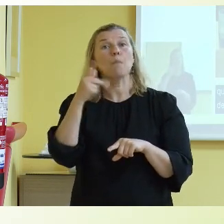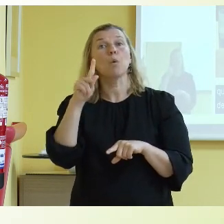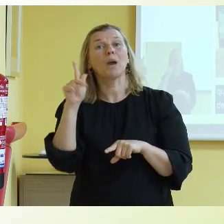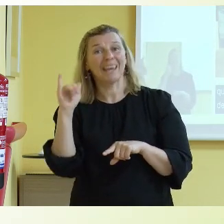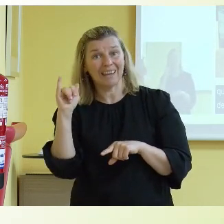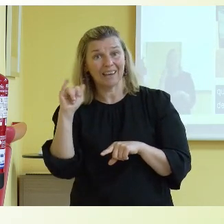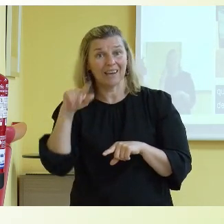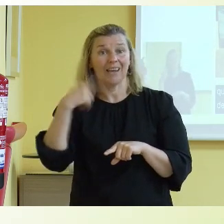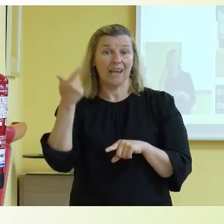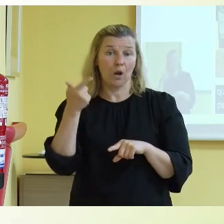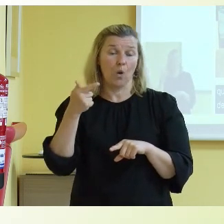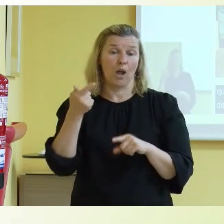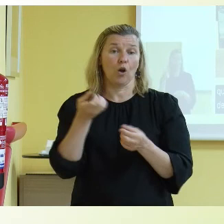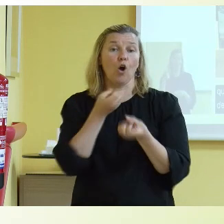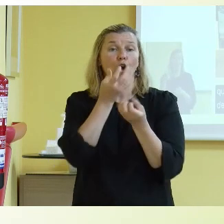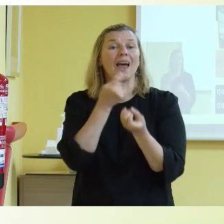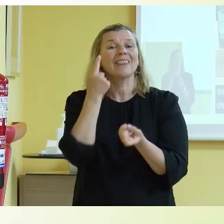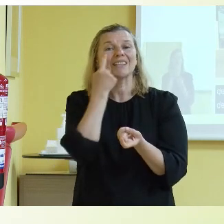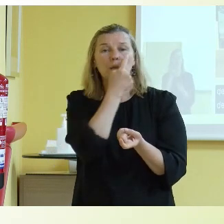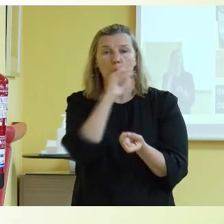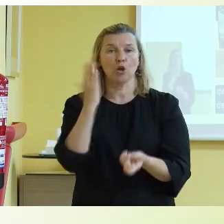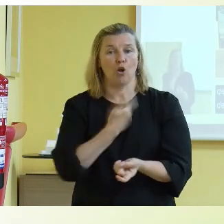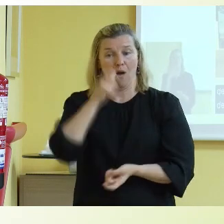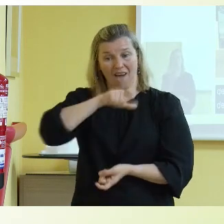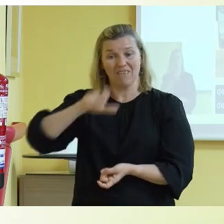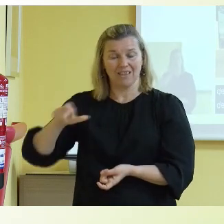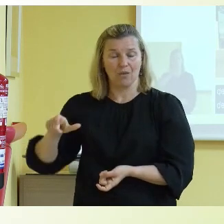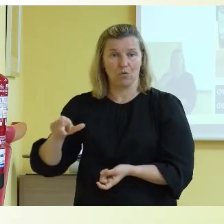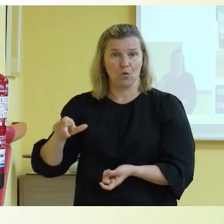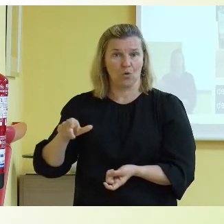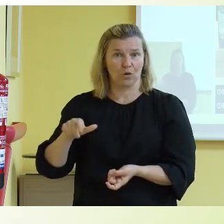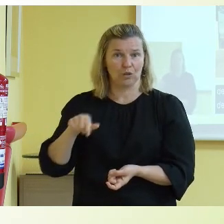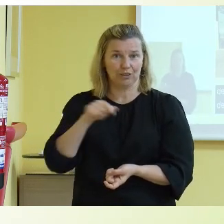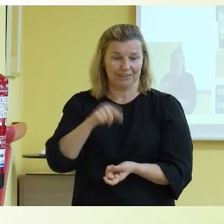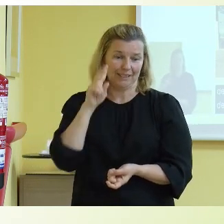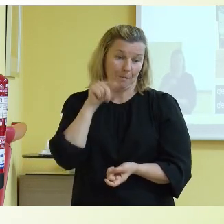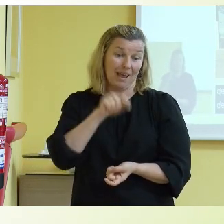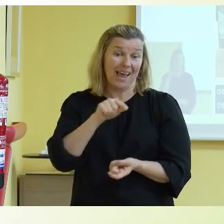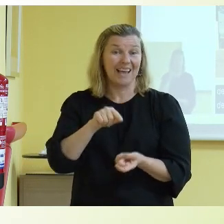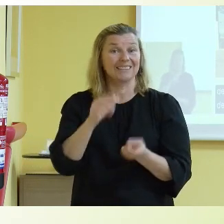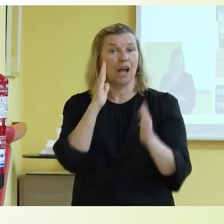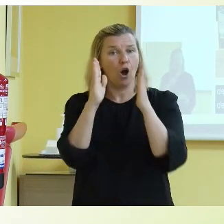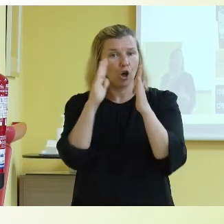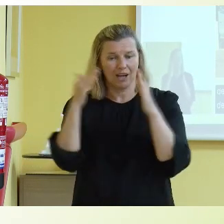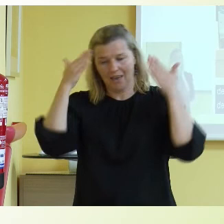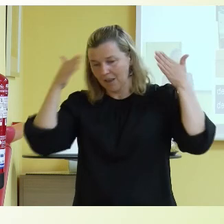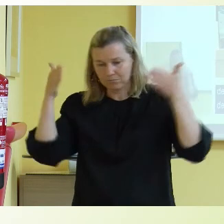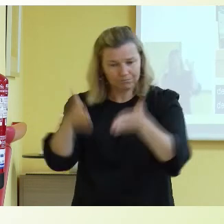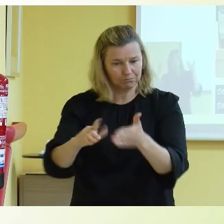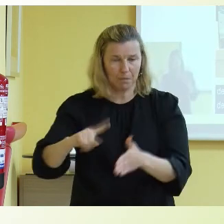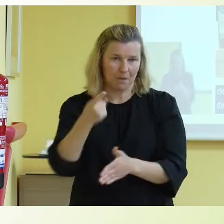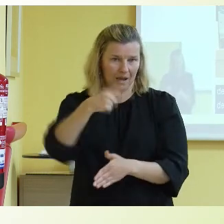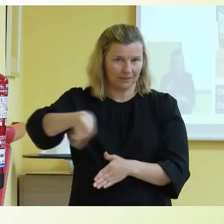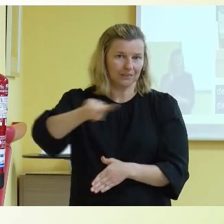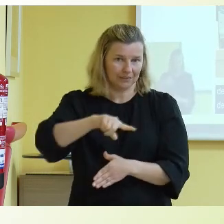los testimonios de los afectados que, bueno, como bien sabéis, son la parte central de esta jornada, de este curso y lo